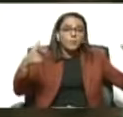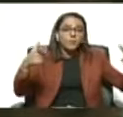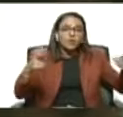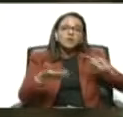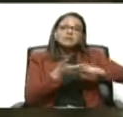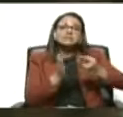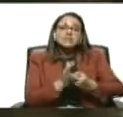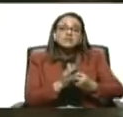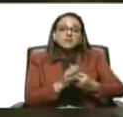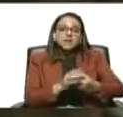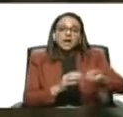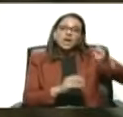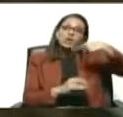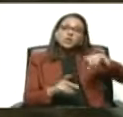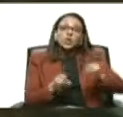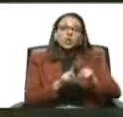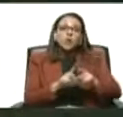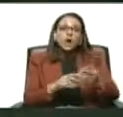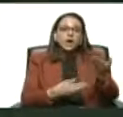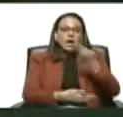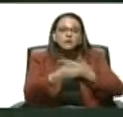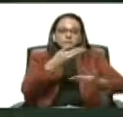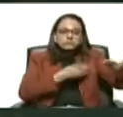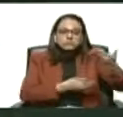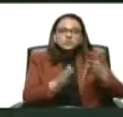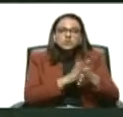significará mayor demanda de energía